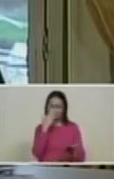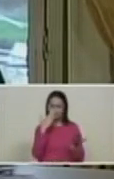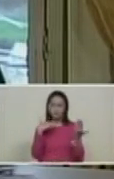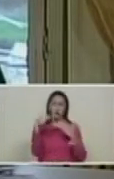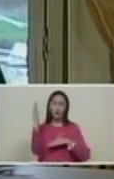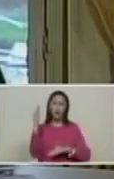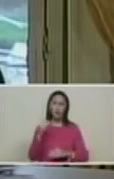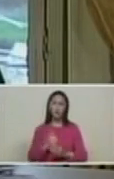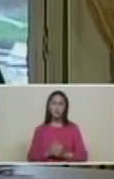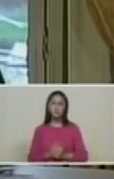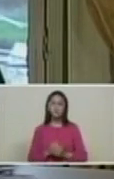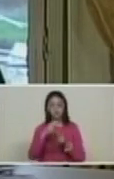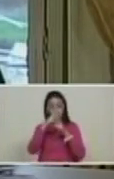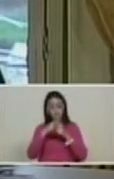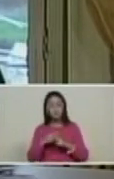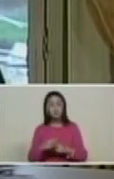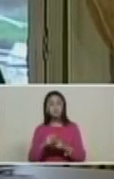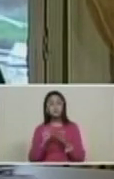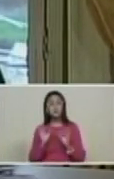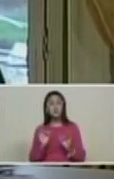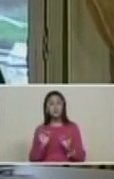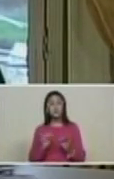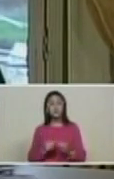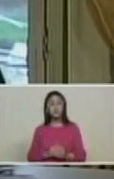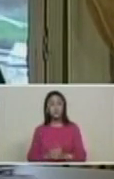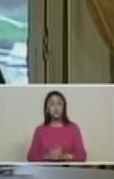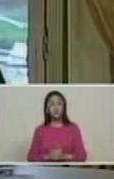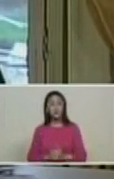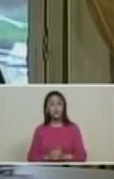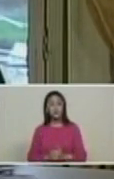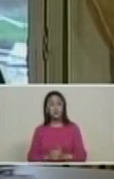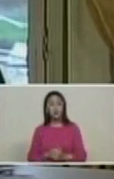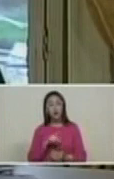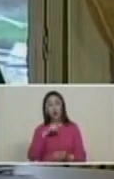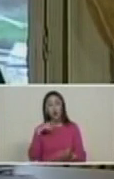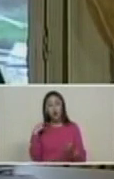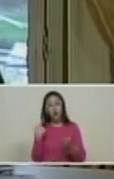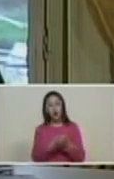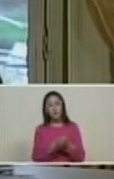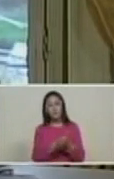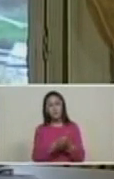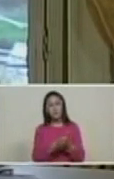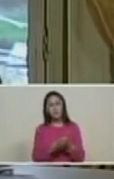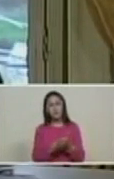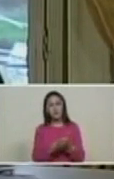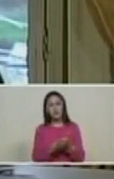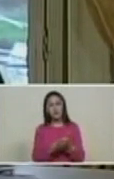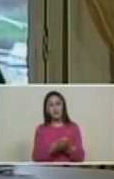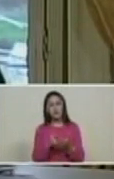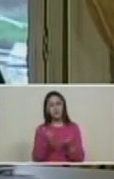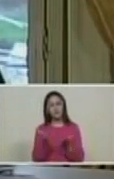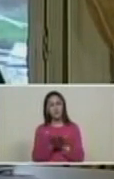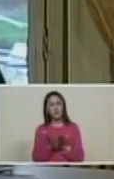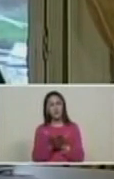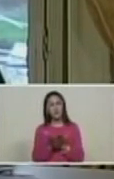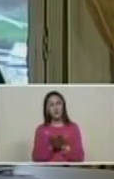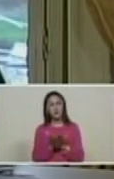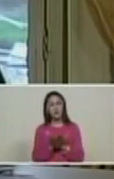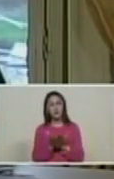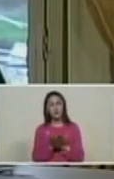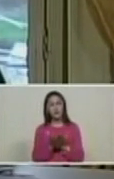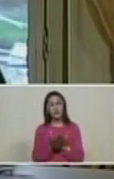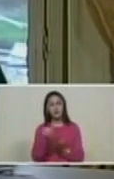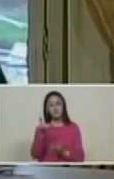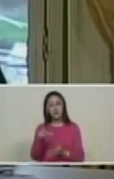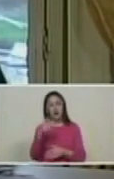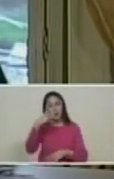en su homenaje hemos dado el nombre a este complejo educativo de Robert